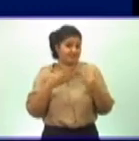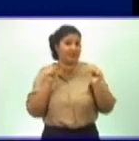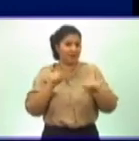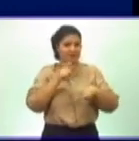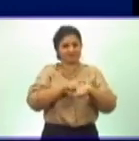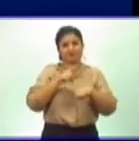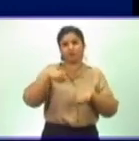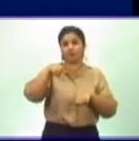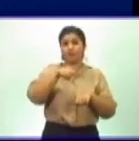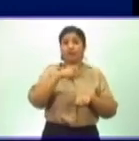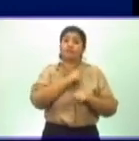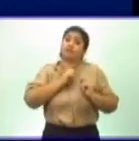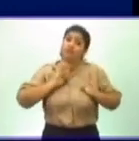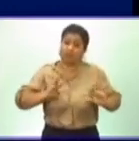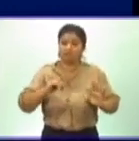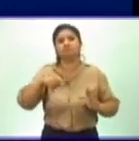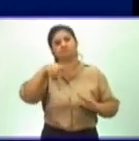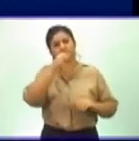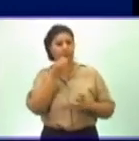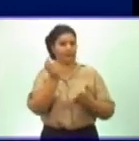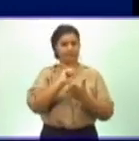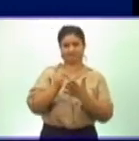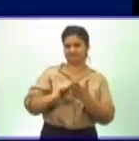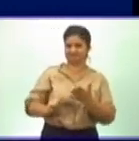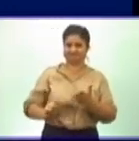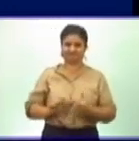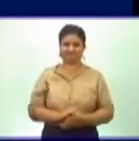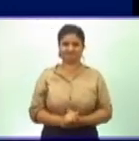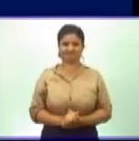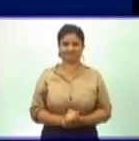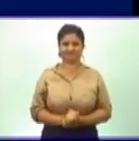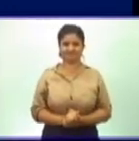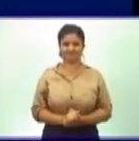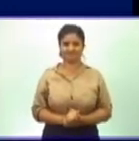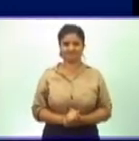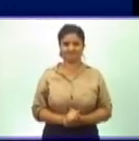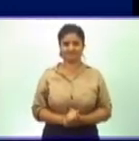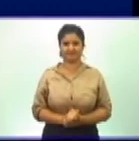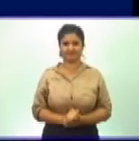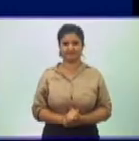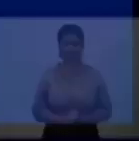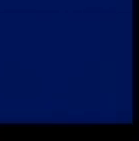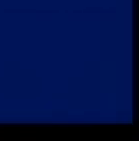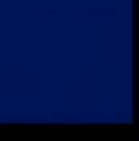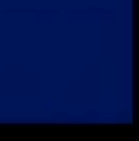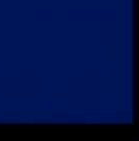notas si desean de este fragmento o familiarizarse con él mediante la lectura.